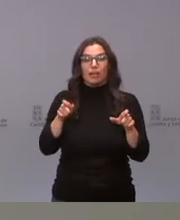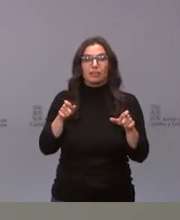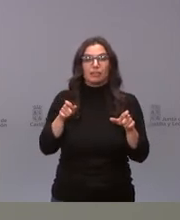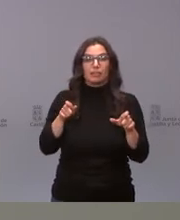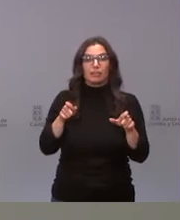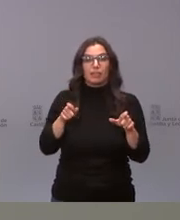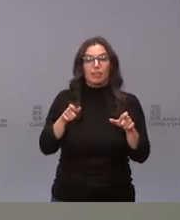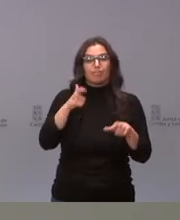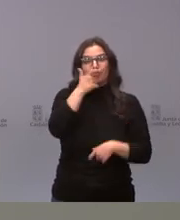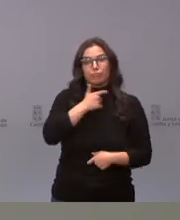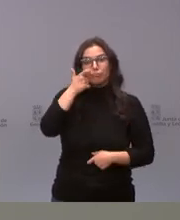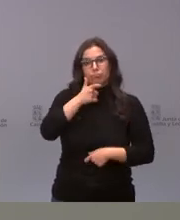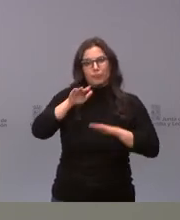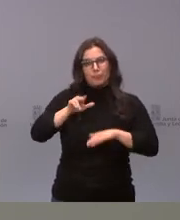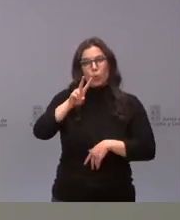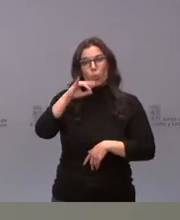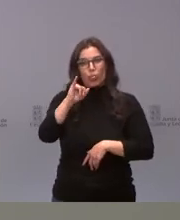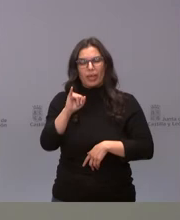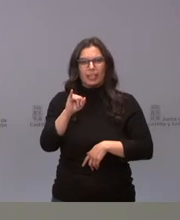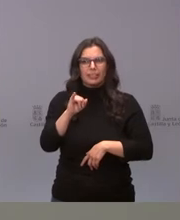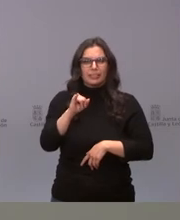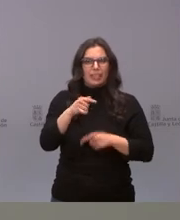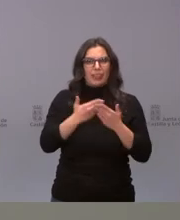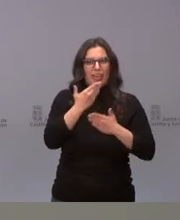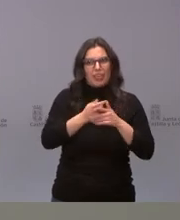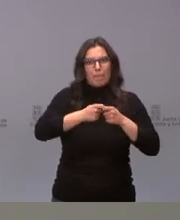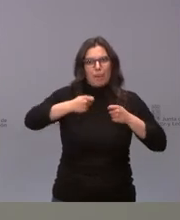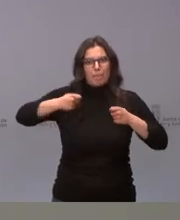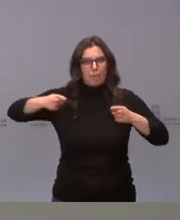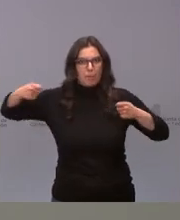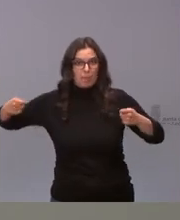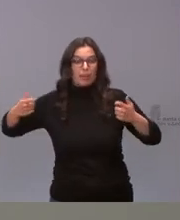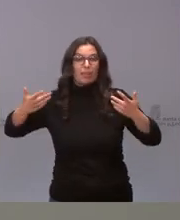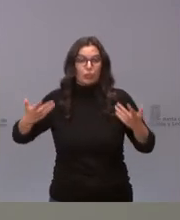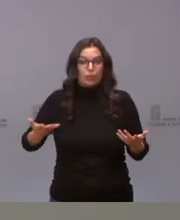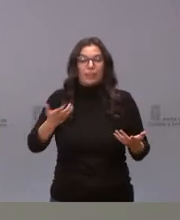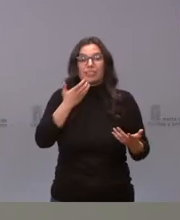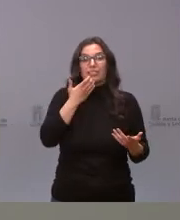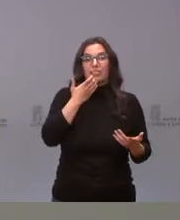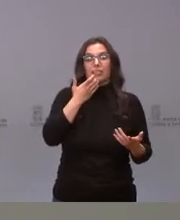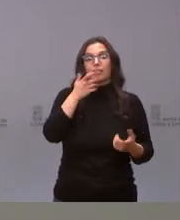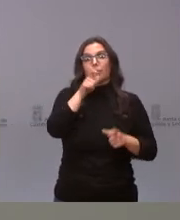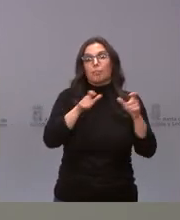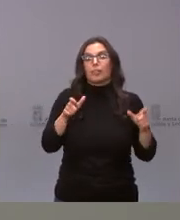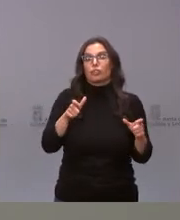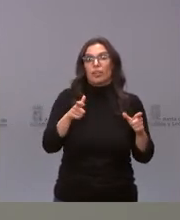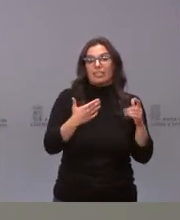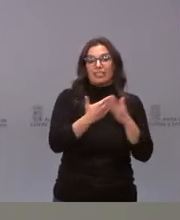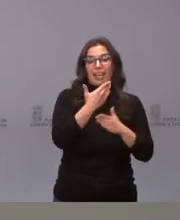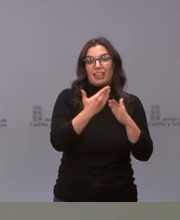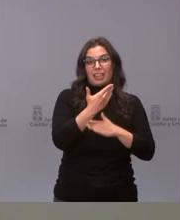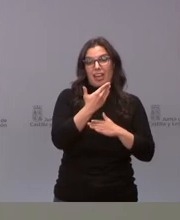la estancia media es muy alta. Entonces, a más número de personas tengas que esté por encima de la media de la estancia media, que